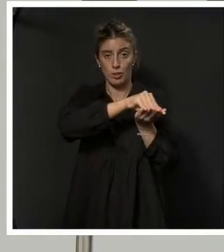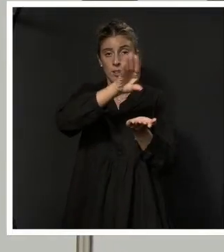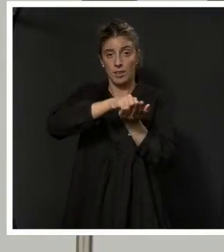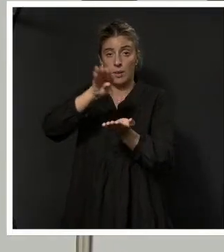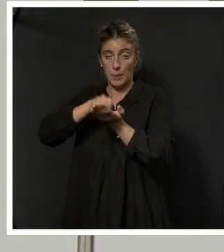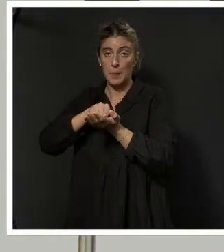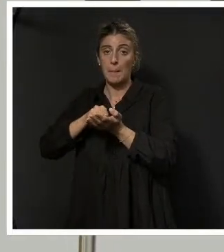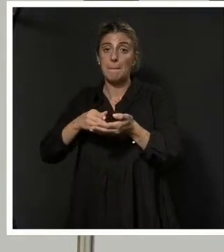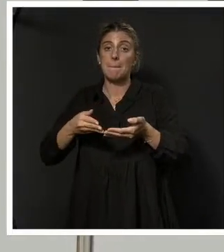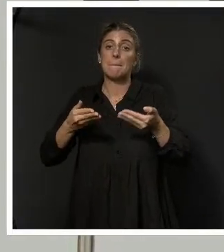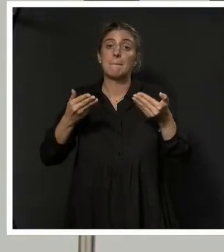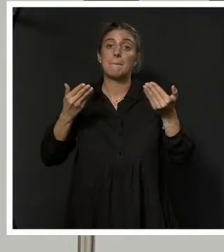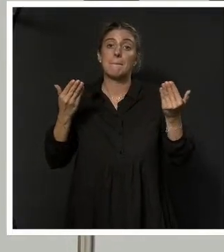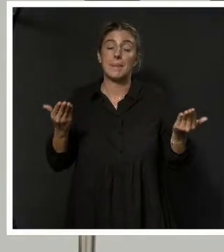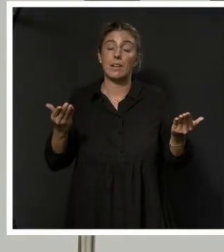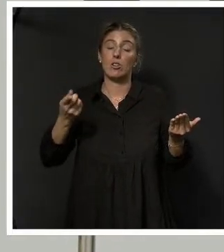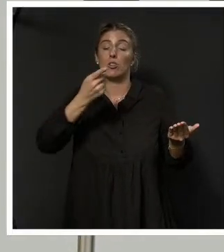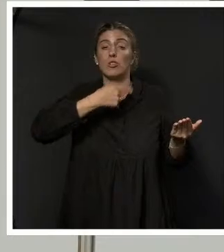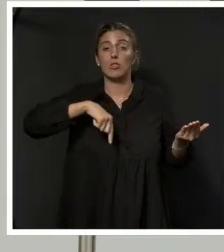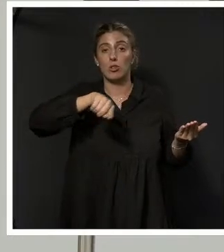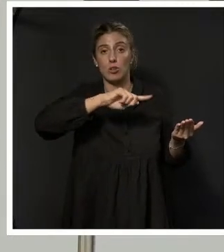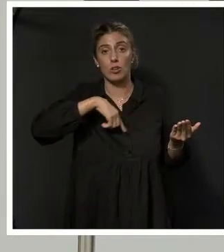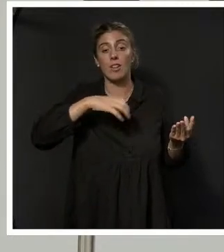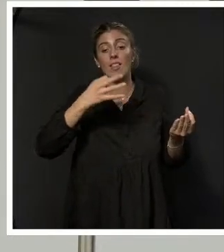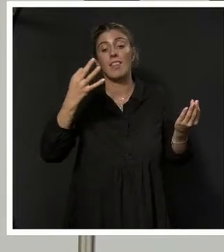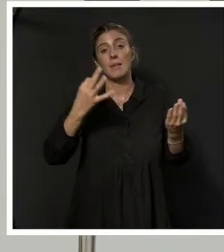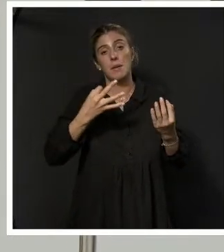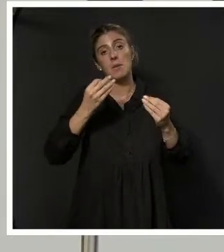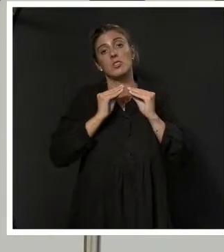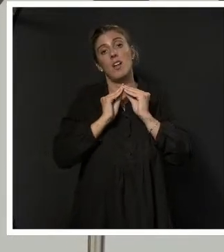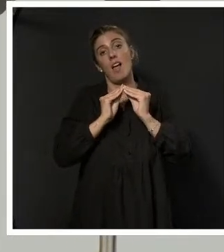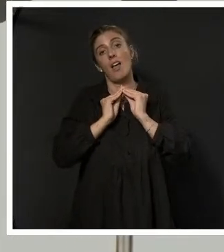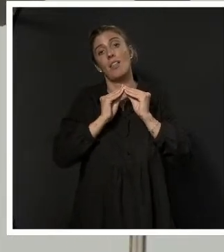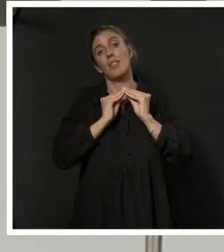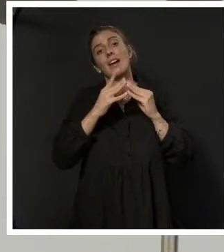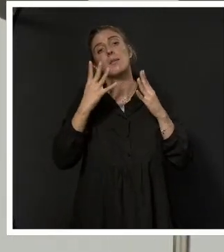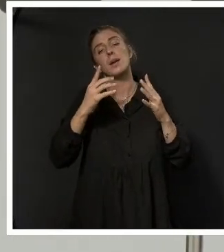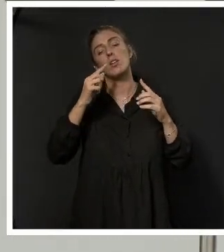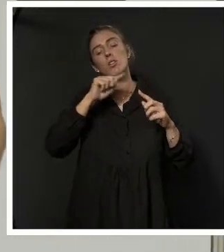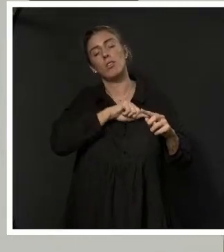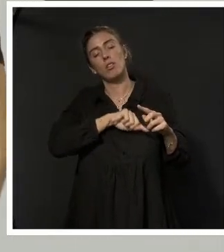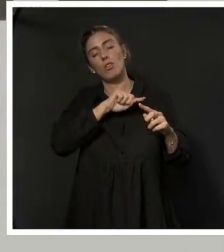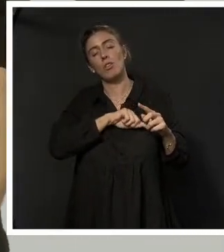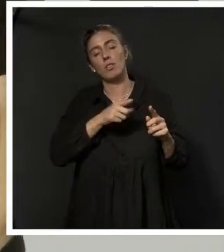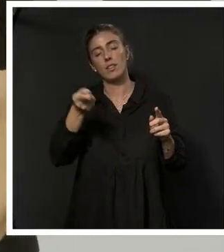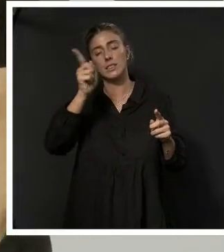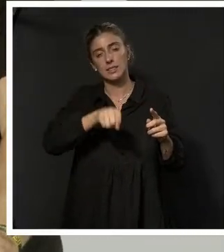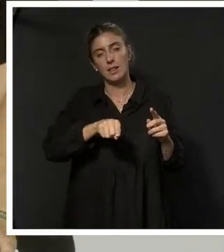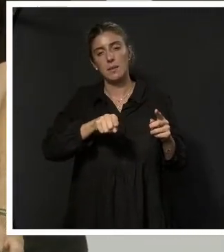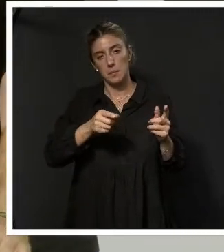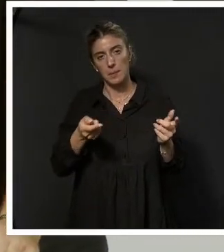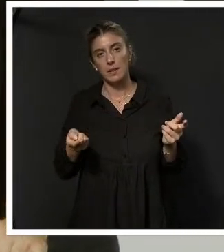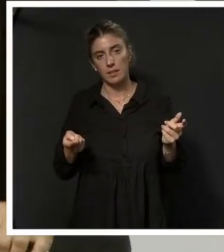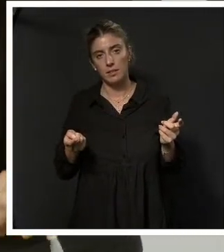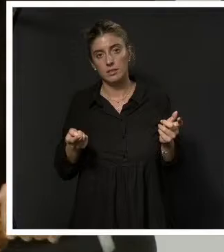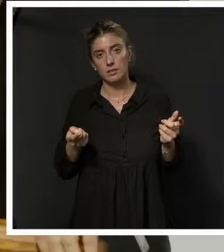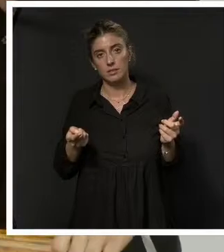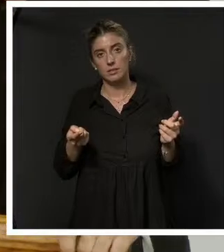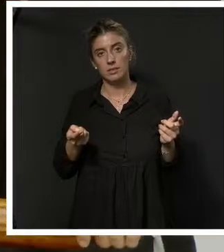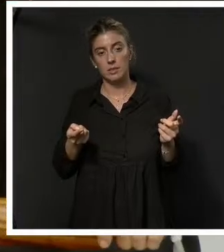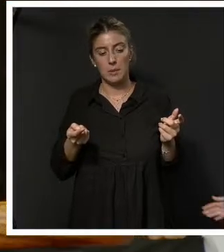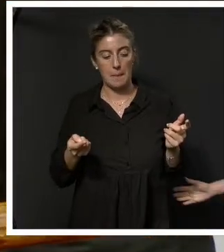todo nos debemos facello evidentemente pero con esa consciencia que tenemos que tener no